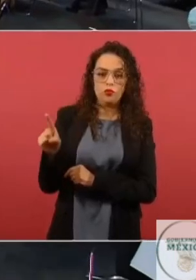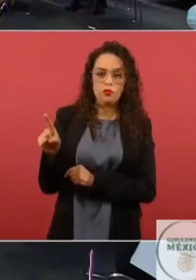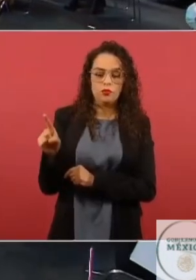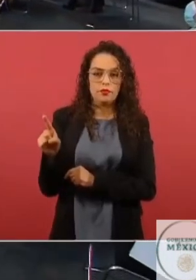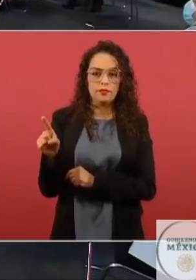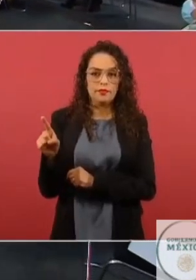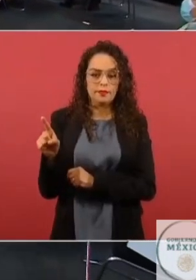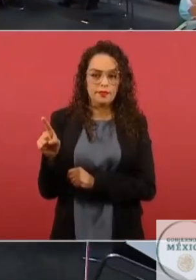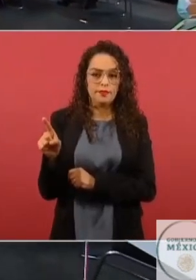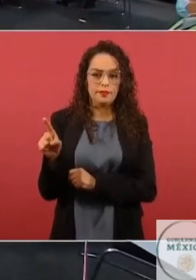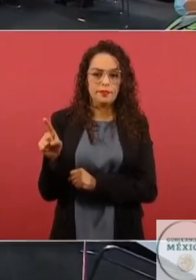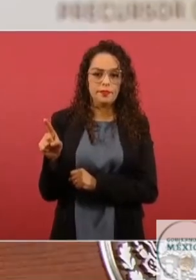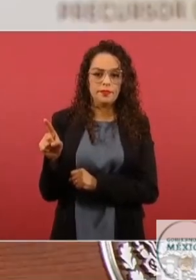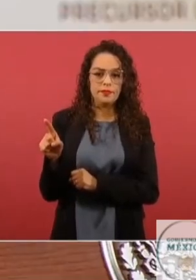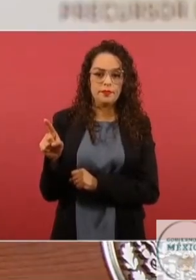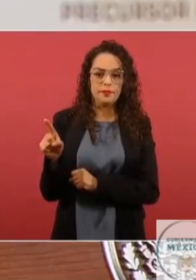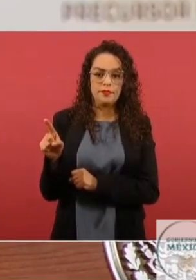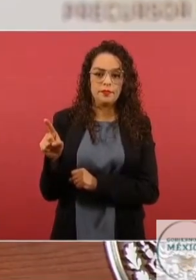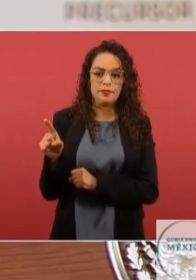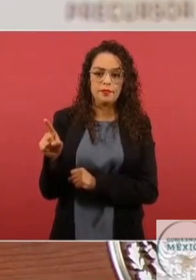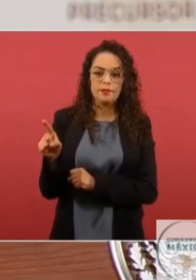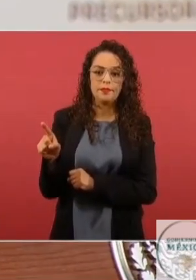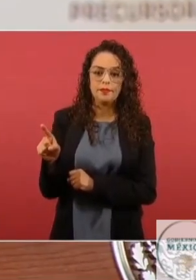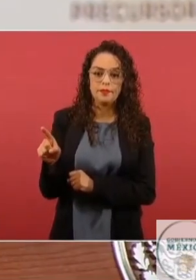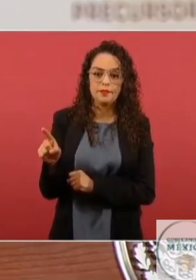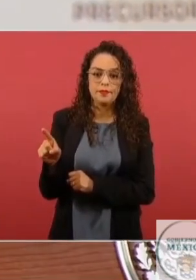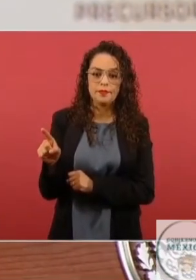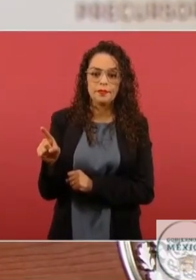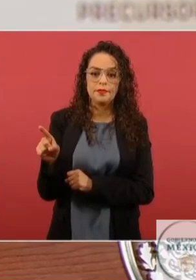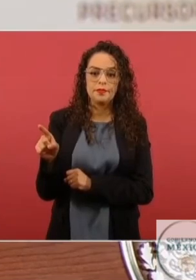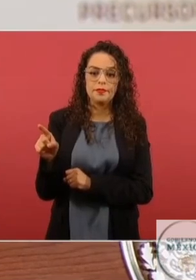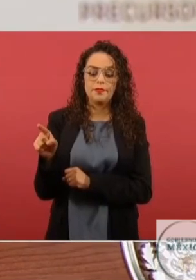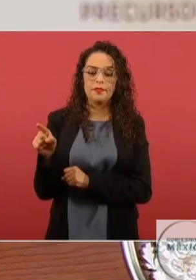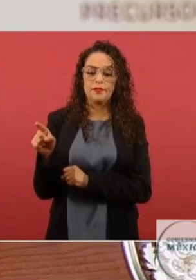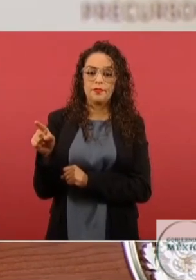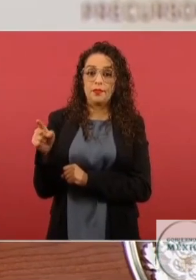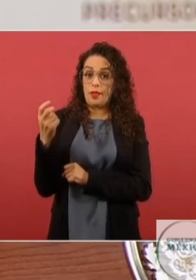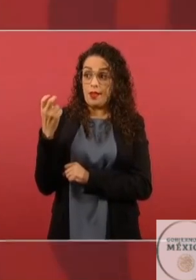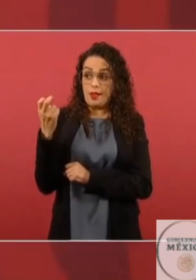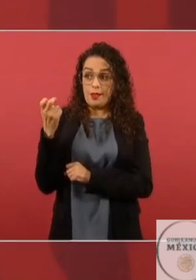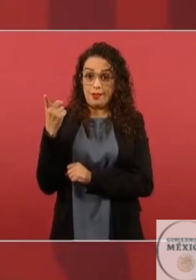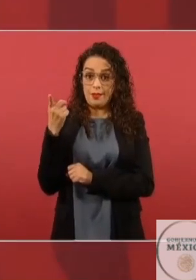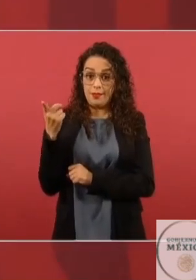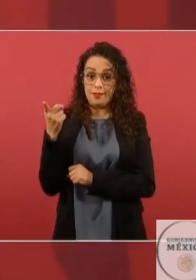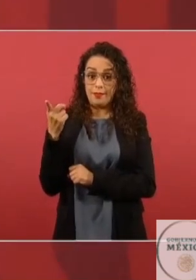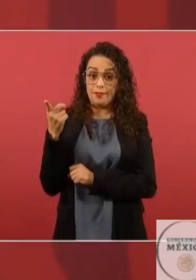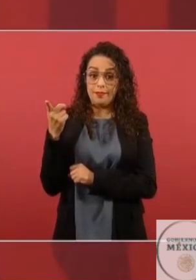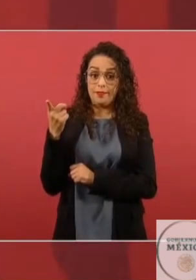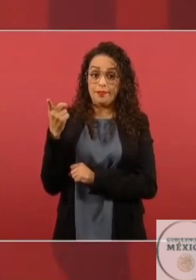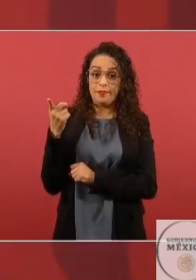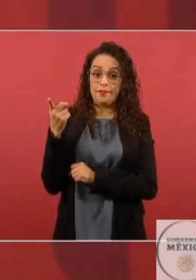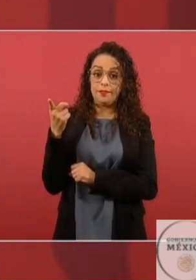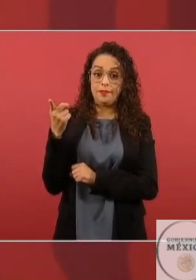Afortunadamente, un juez federal se los negó. El presidente da la cifra de 14,023